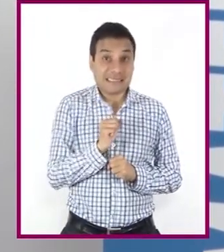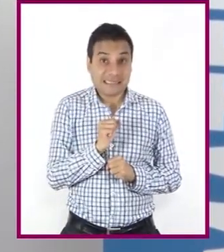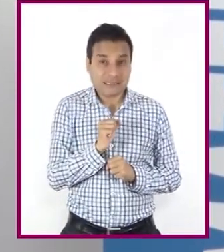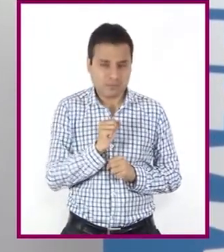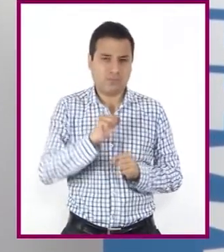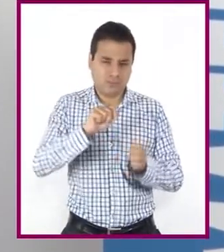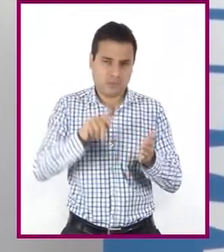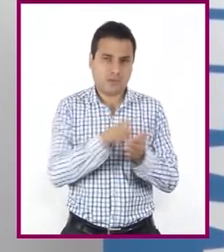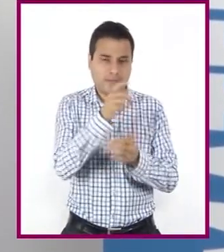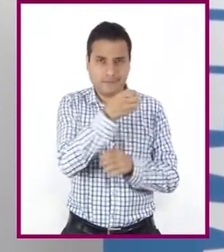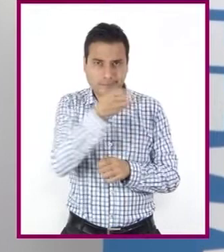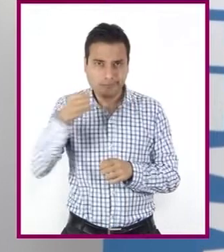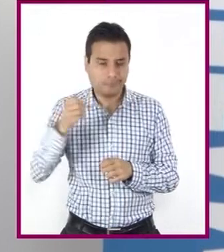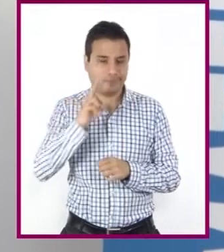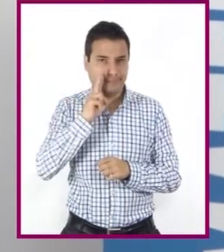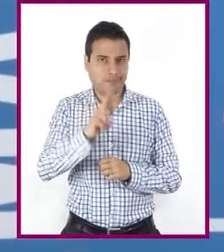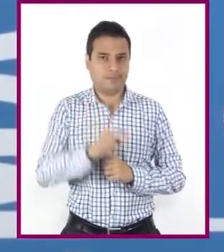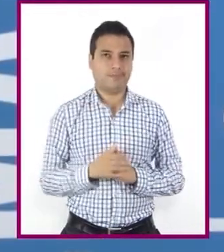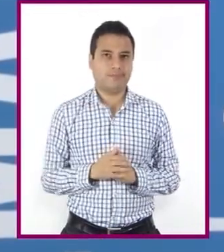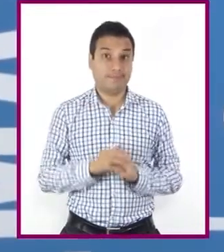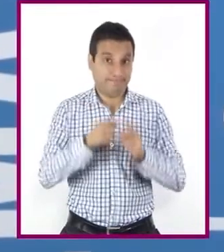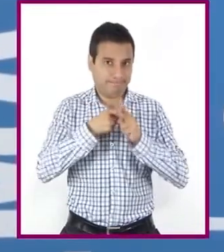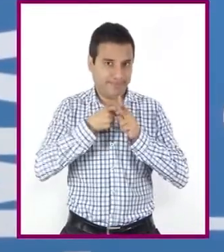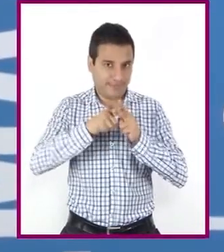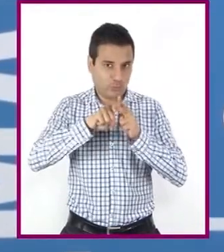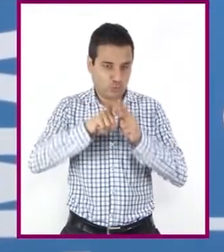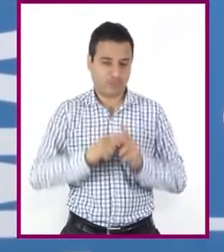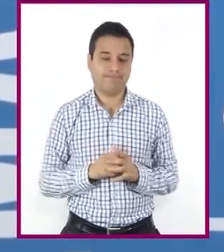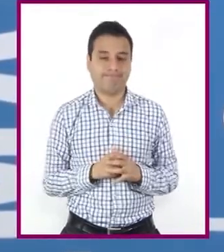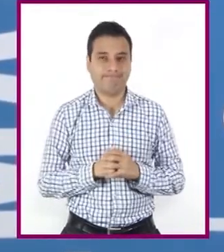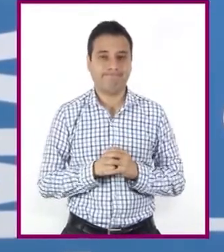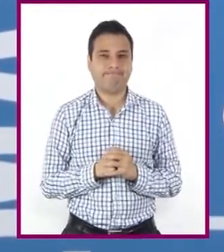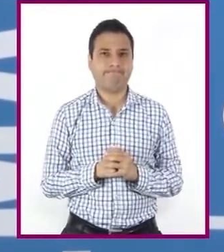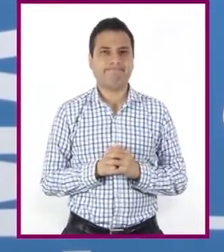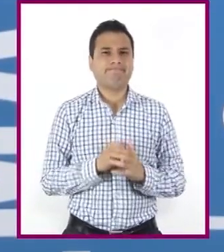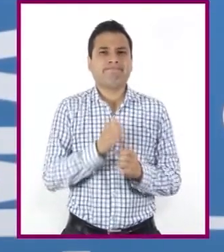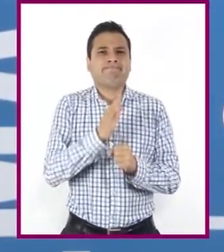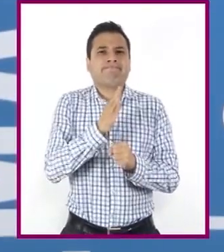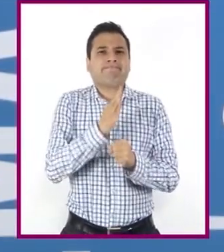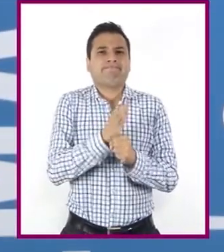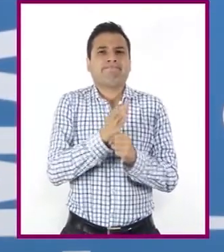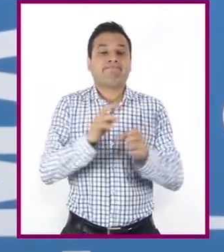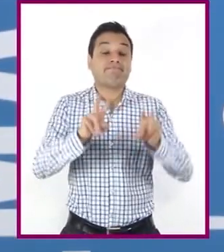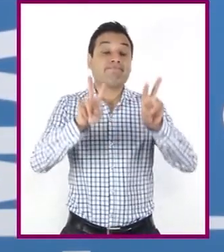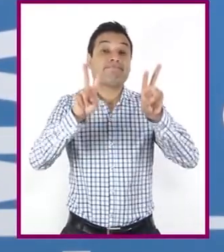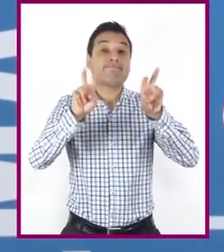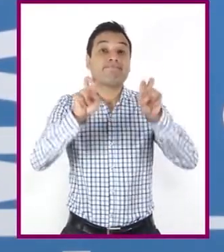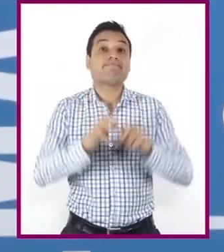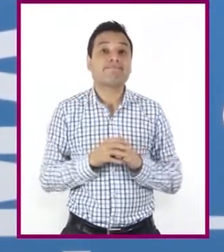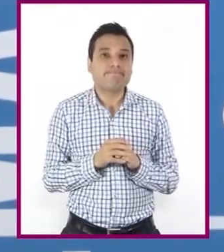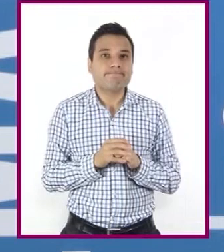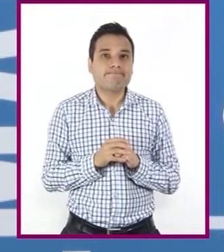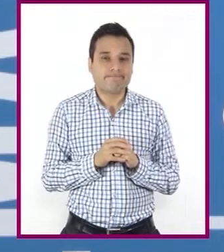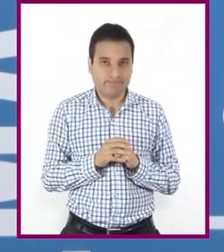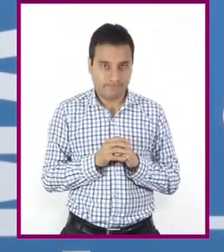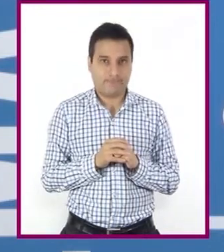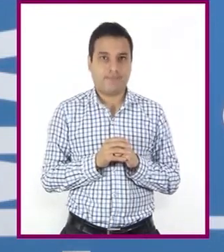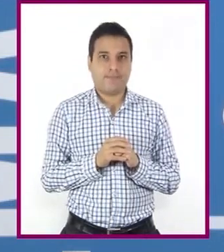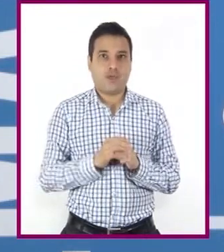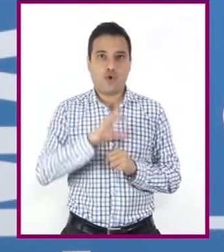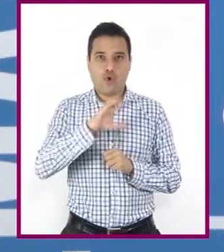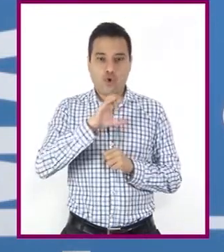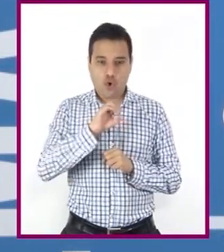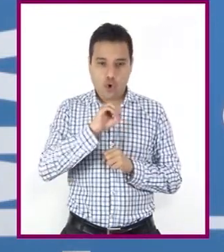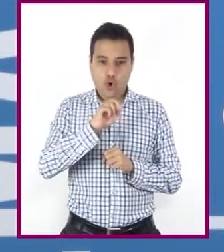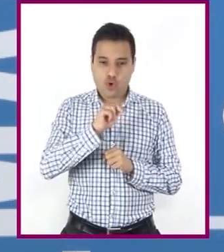sesión. Iniciamos. En esta ocasión trabajaremos un tema de geometría relacionado con el contorno de las figuras,